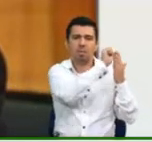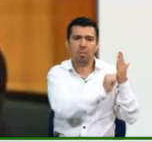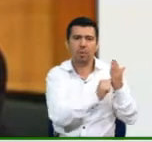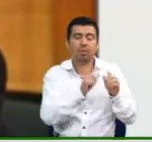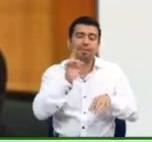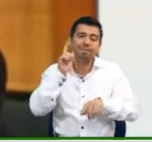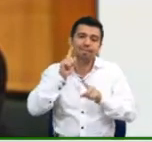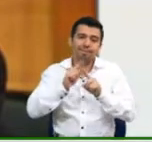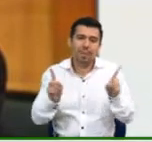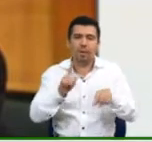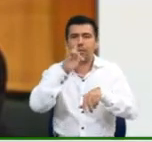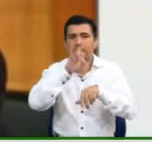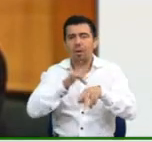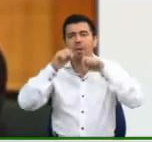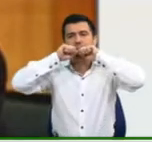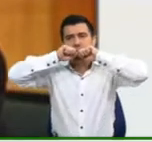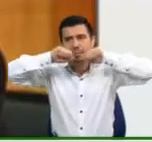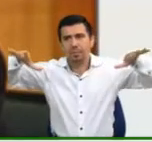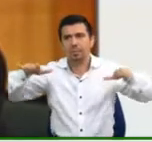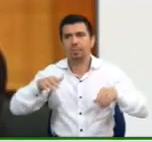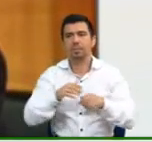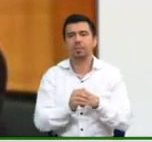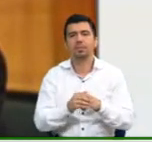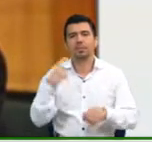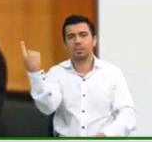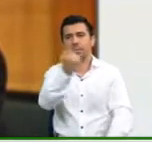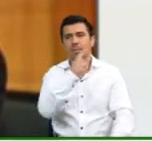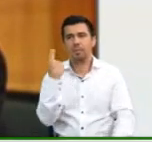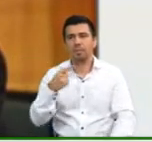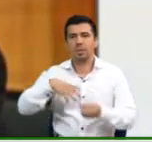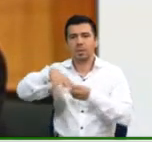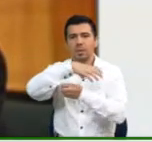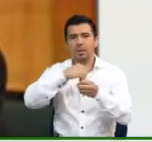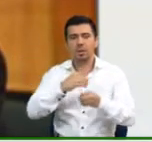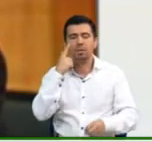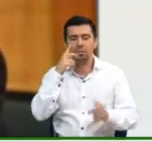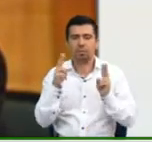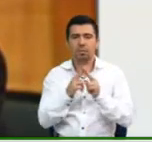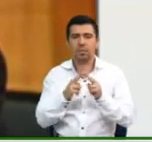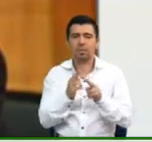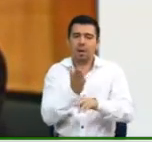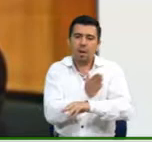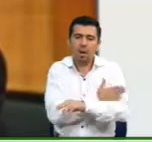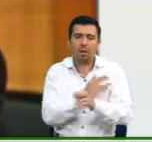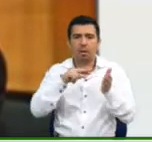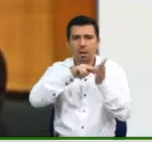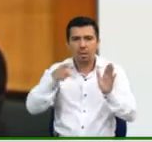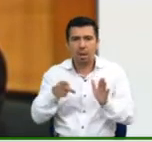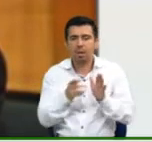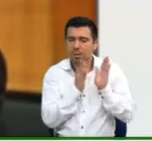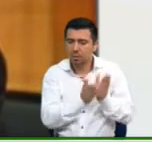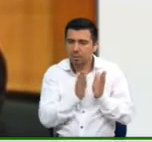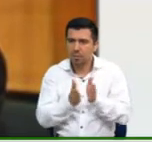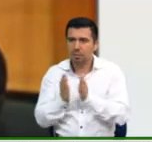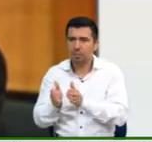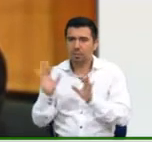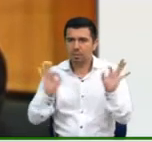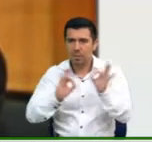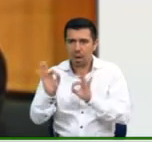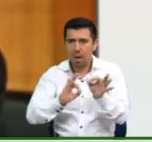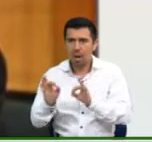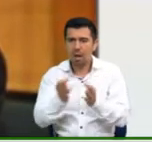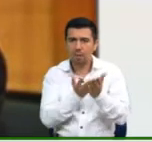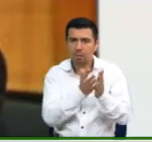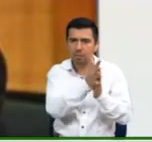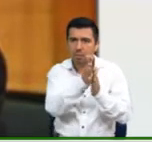por norma una programación seria real técnicamente elaborada como la que te cobramos y se sacó hoy en los medios